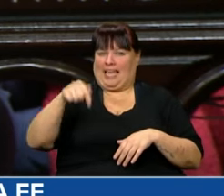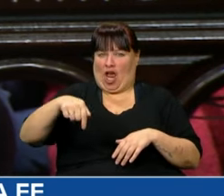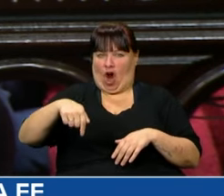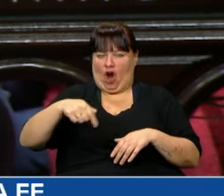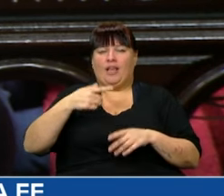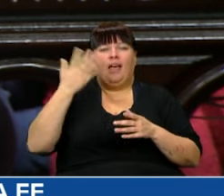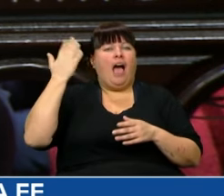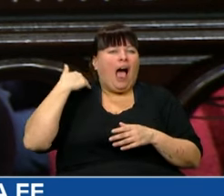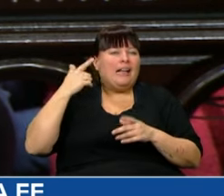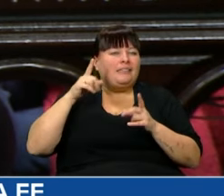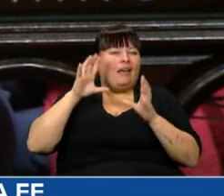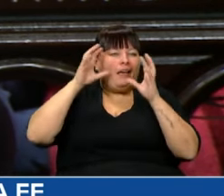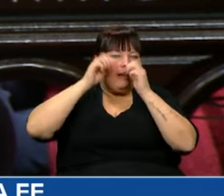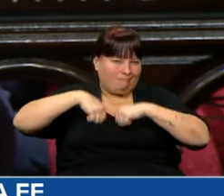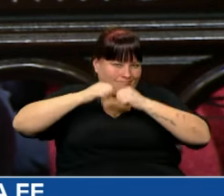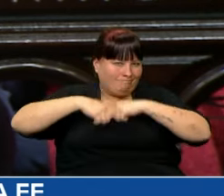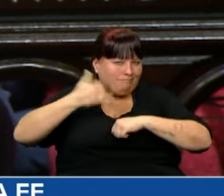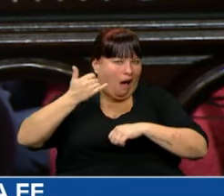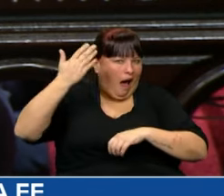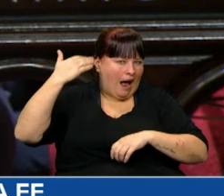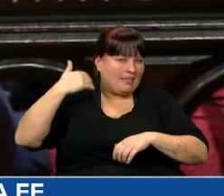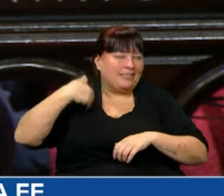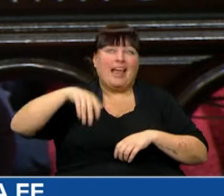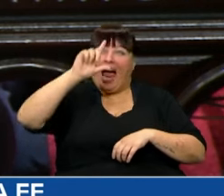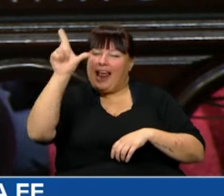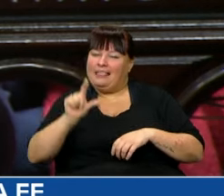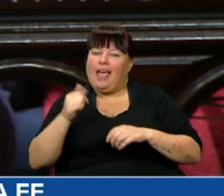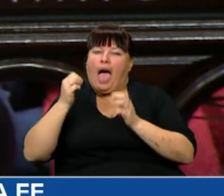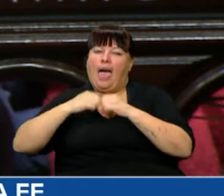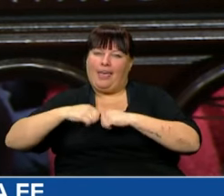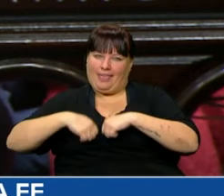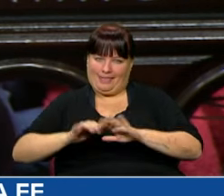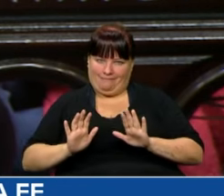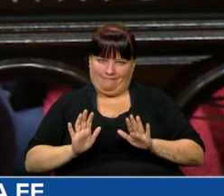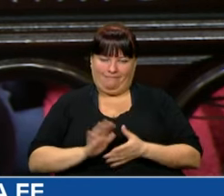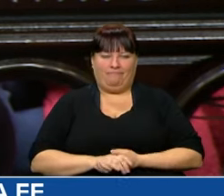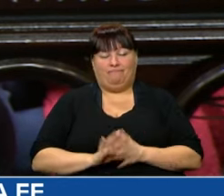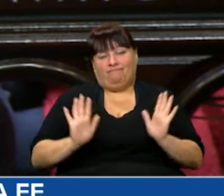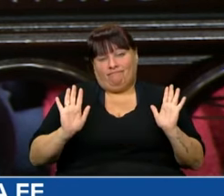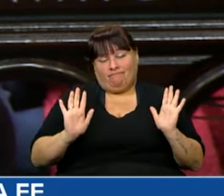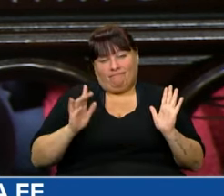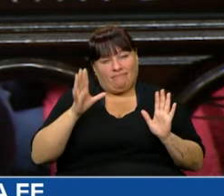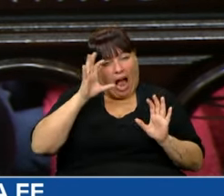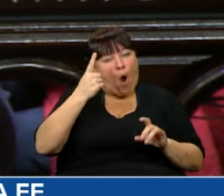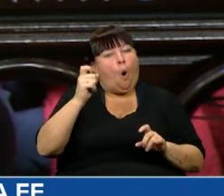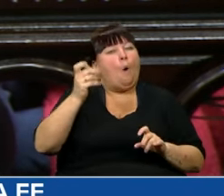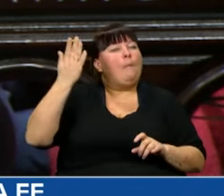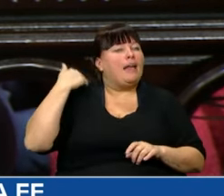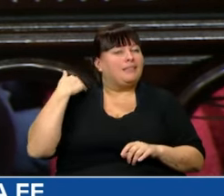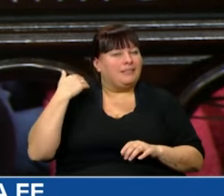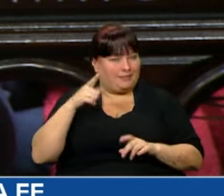tomando acá, que se tomaron en oscuros lugares de la República Argentina. Digo, recordemos hace un mes